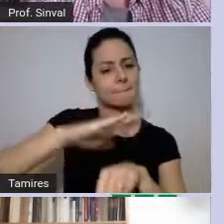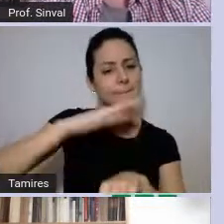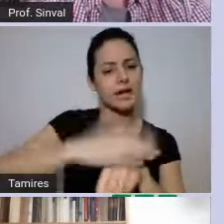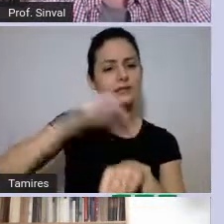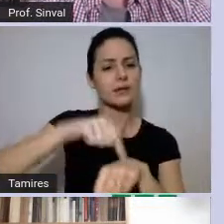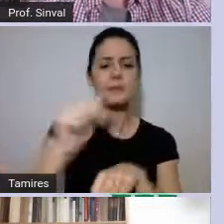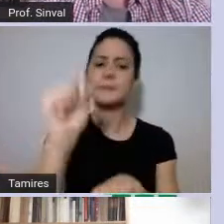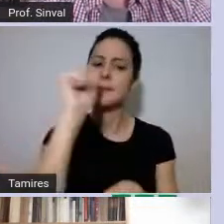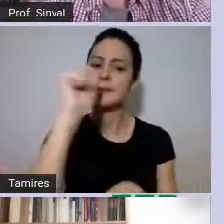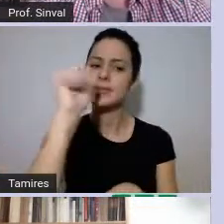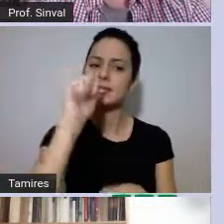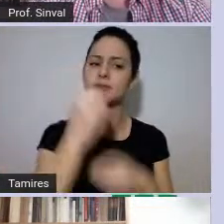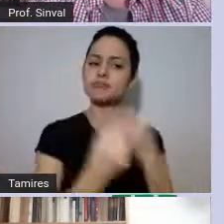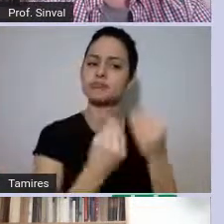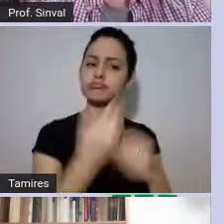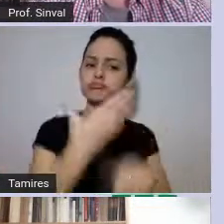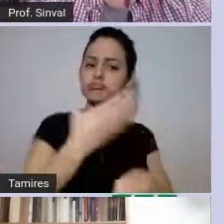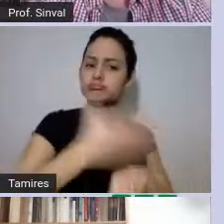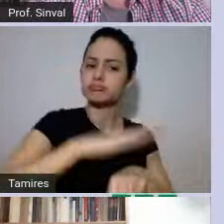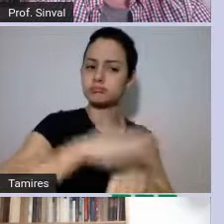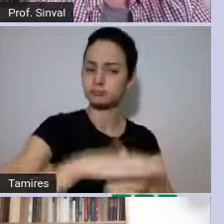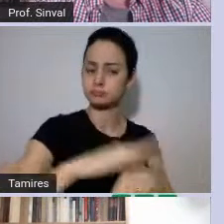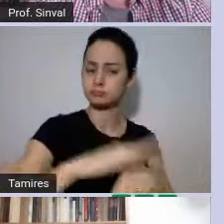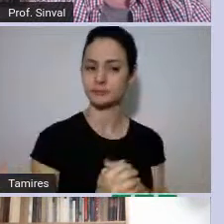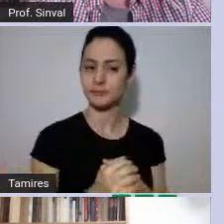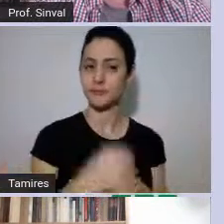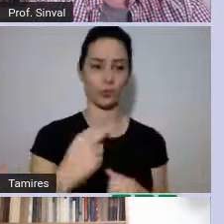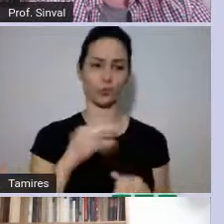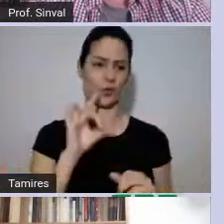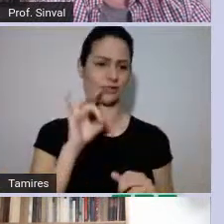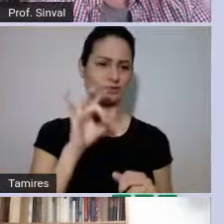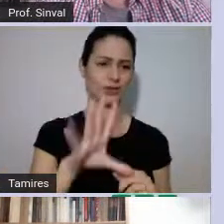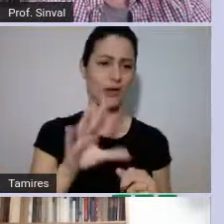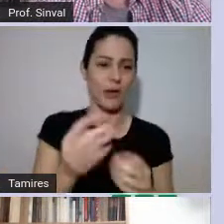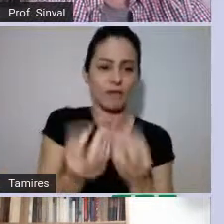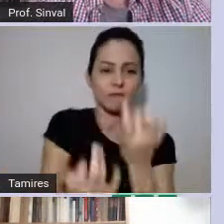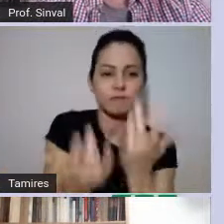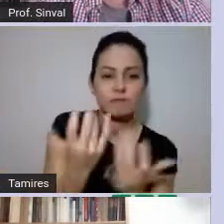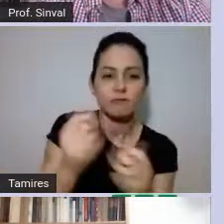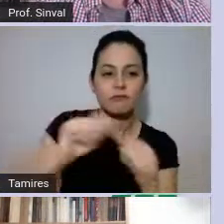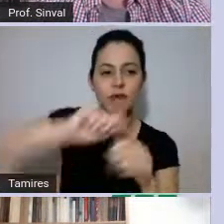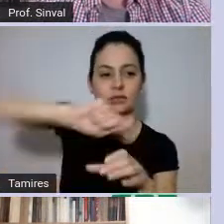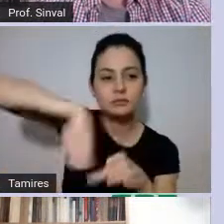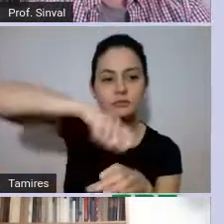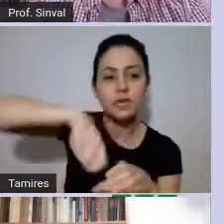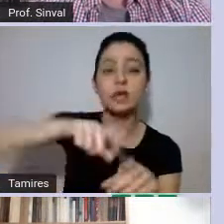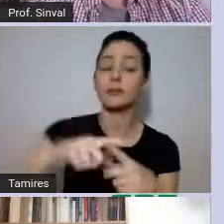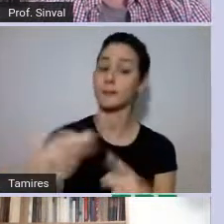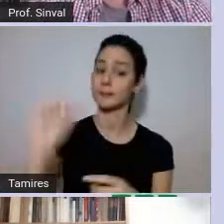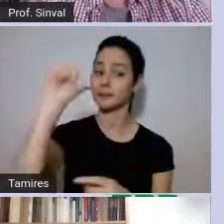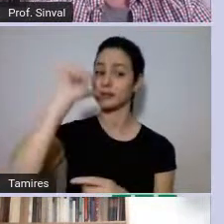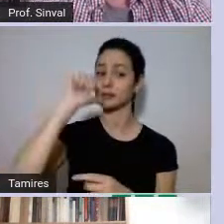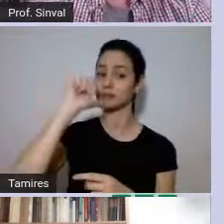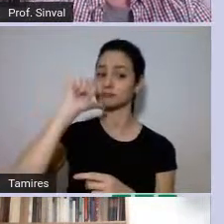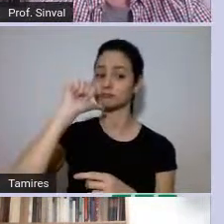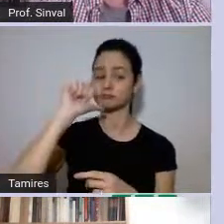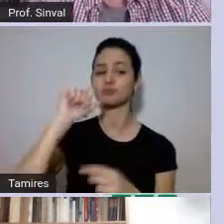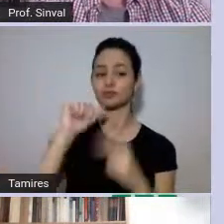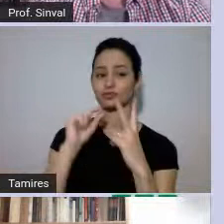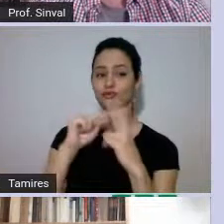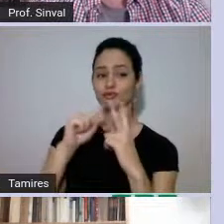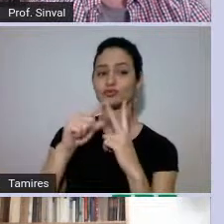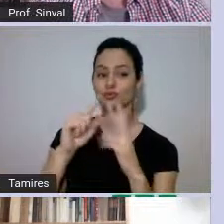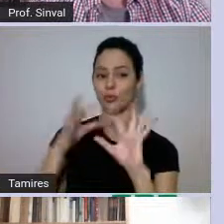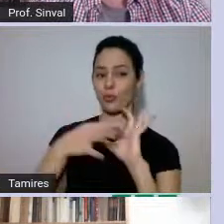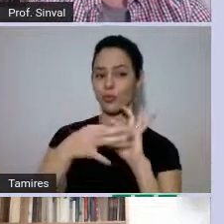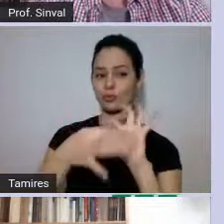bebida, ¿no? Porque no se trata solo de la producción, sino también del consumo, en este